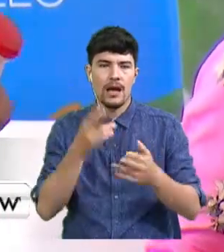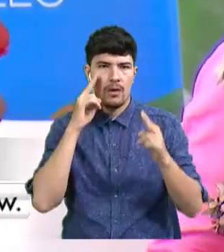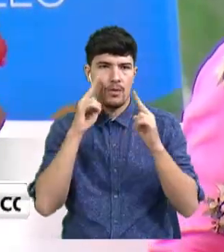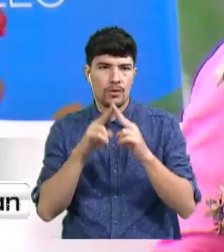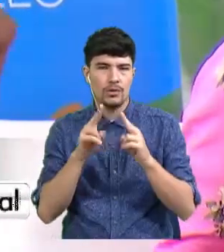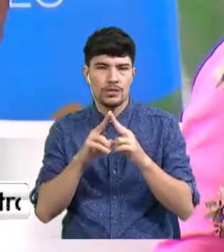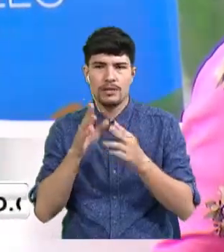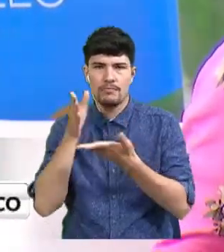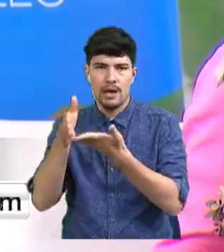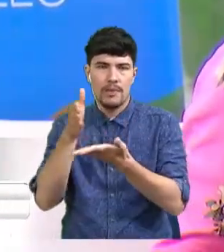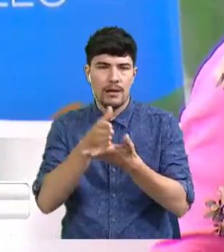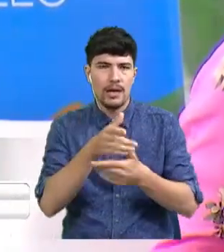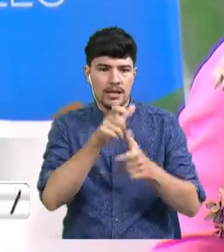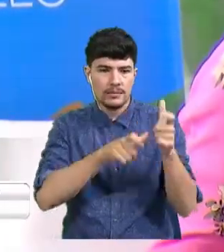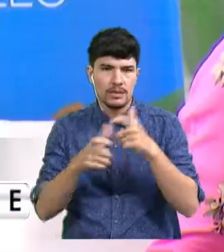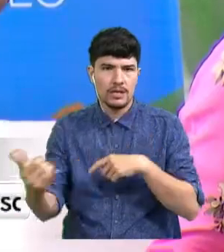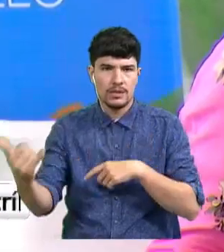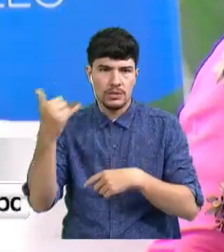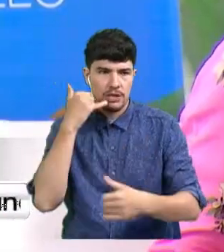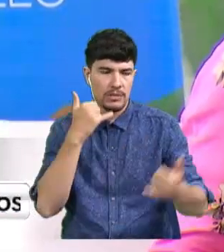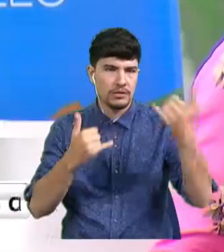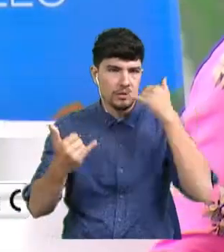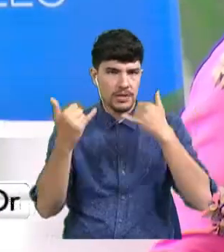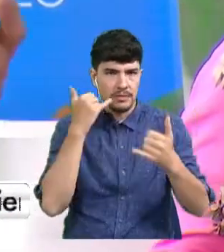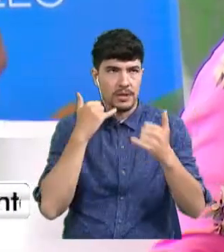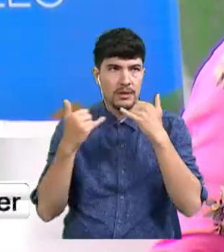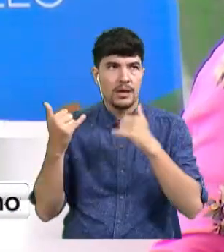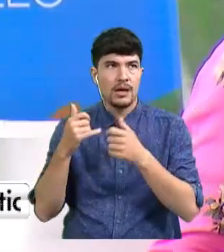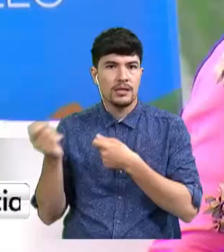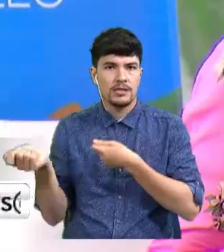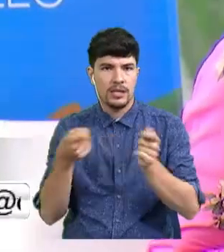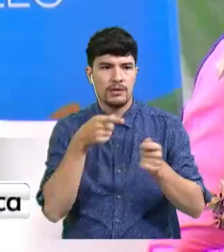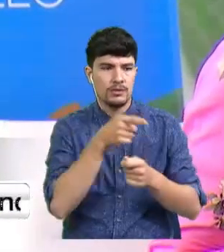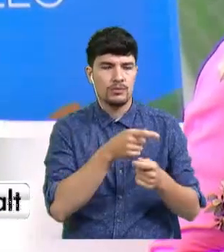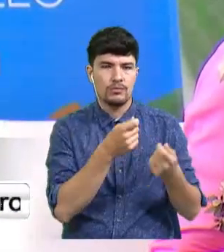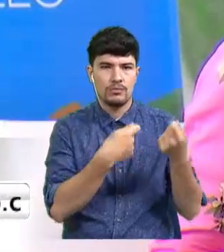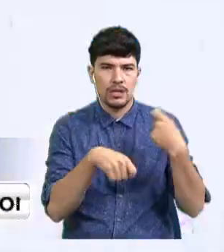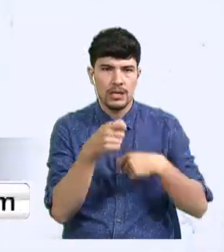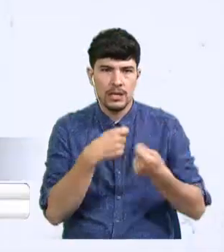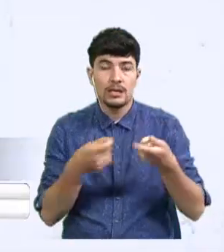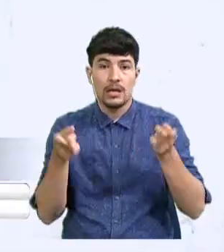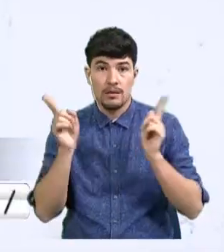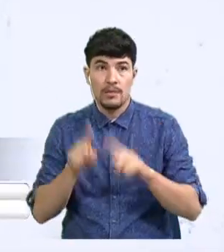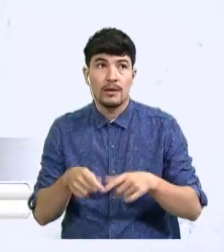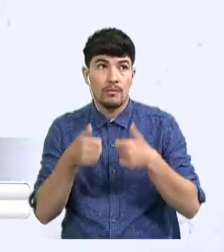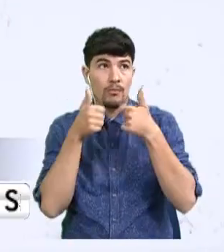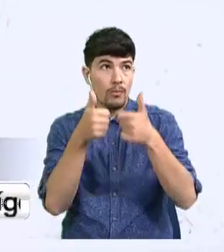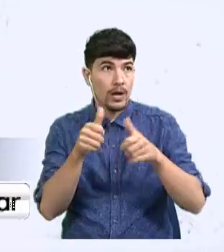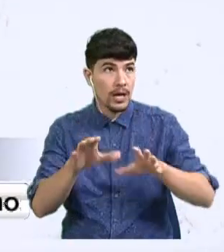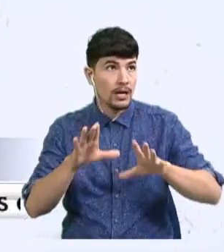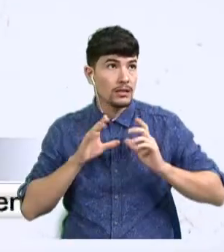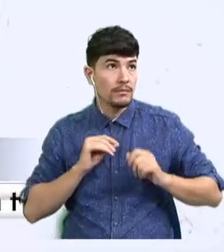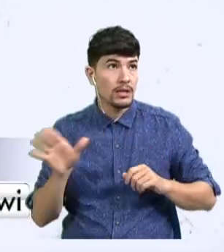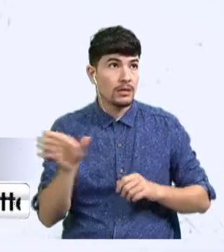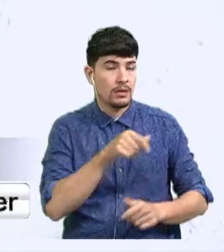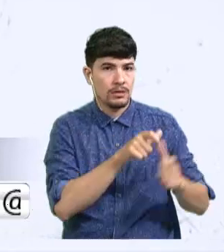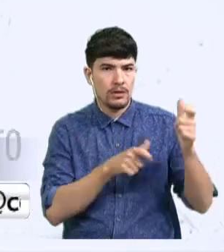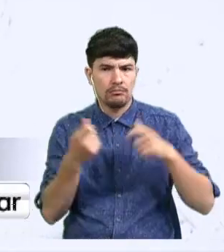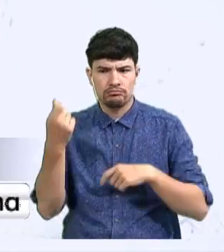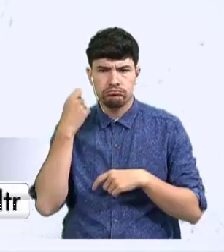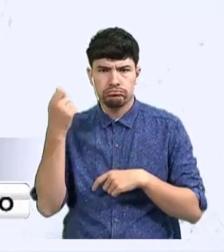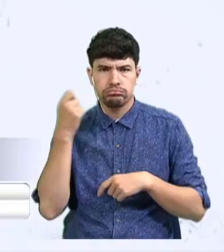en domicilio, la gente ya nos llama haciendo los domicilios para llevar el producto, ha tenido una muy buena aceptación. Hace